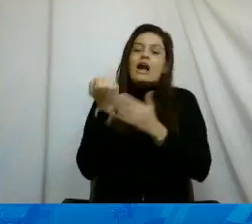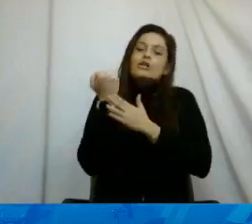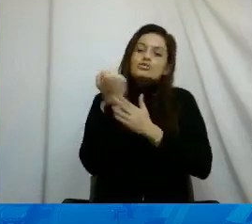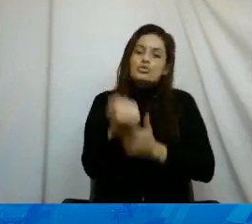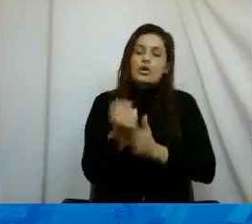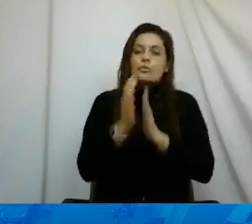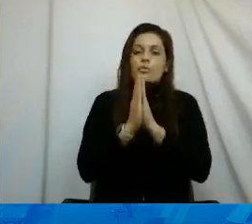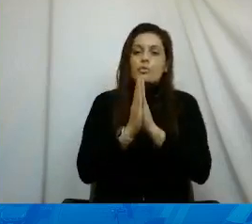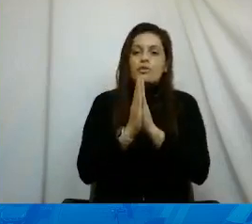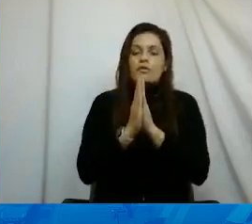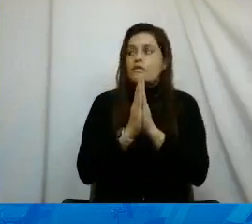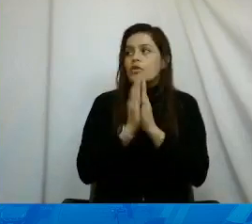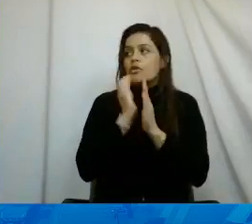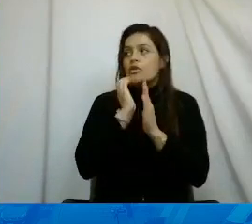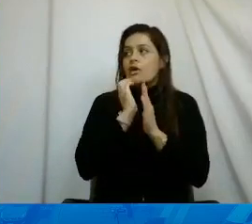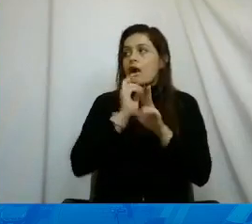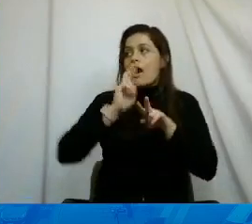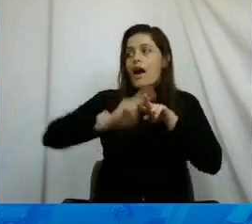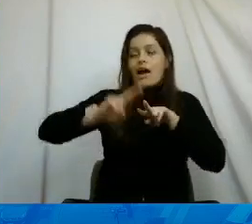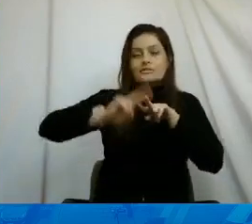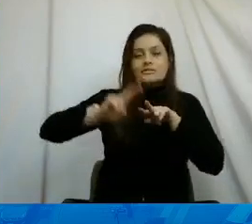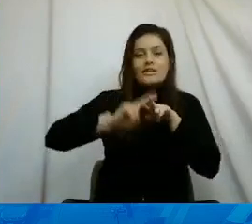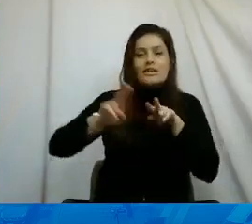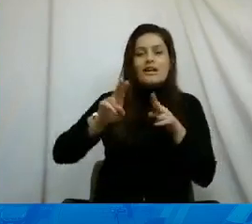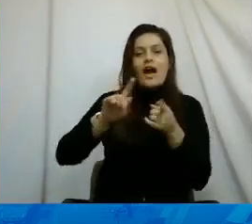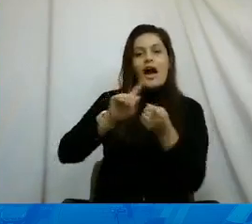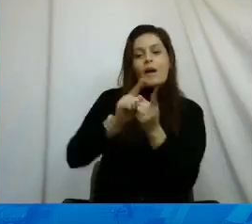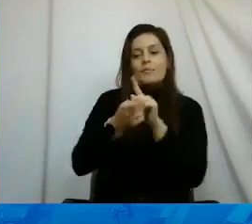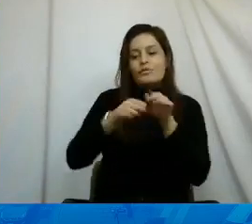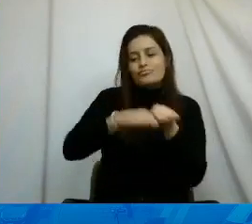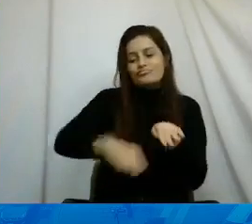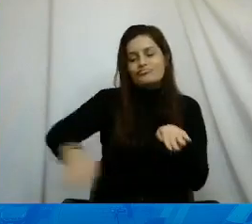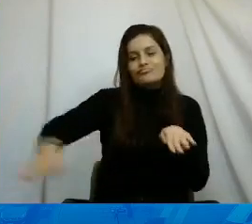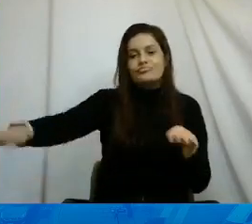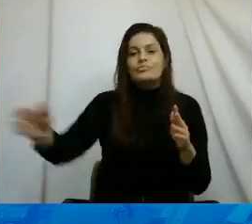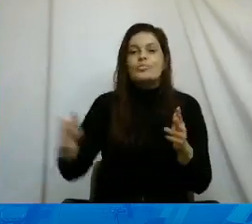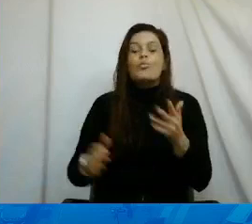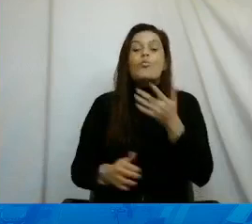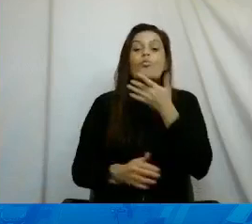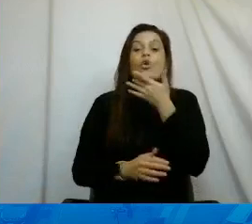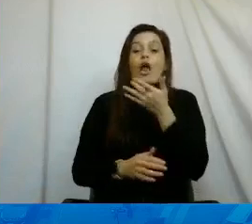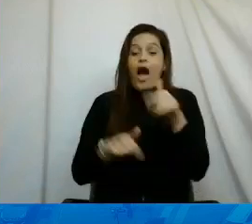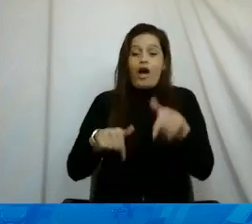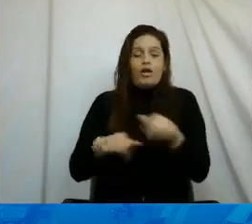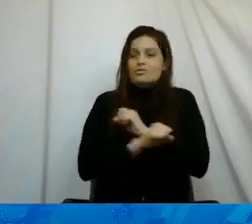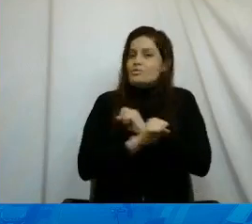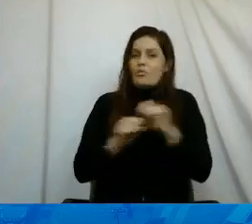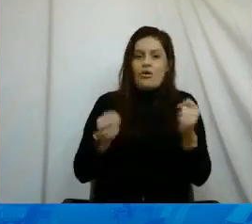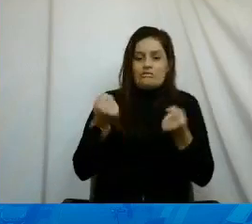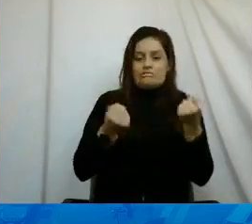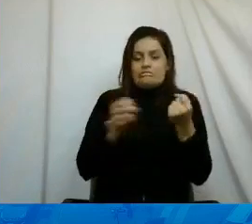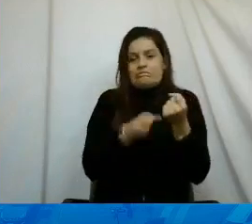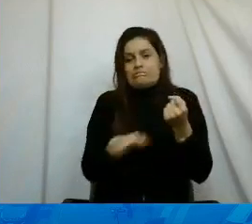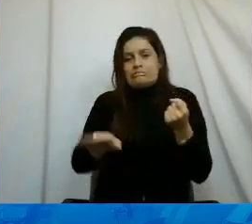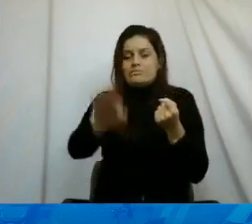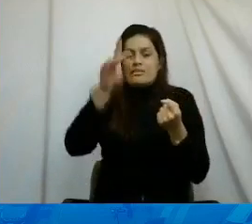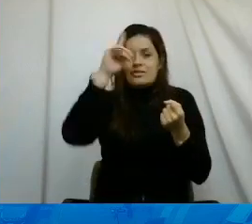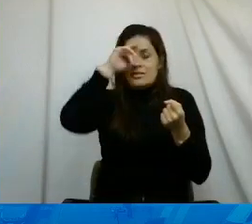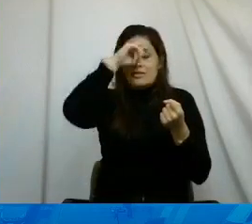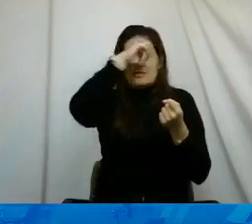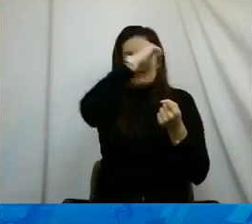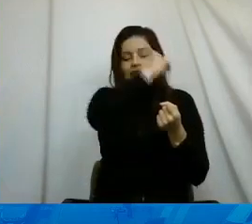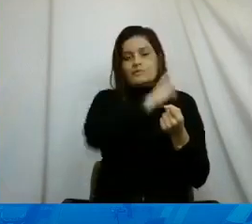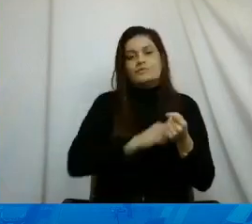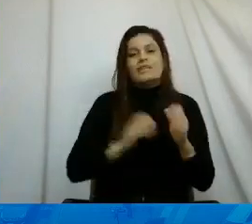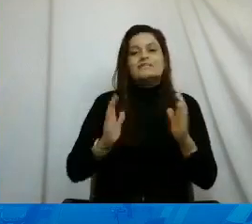posible, hacer un arreglo de calle, echarle material, porque ya es intransitable para los vecinos en el sector